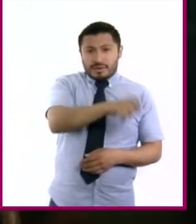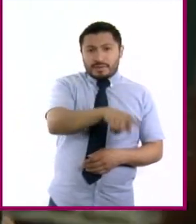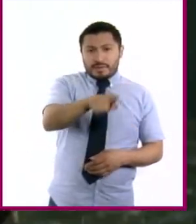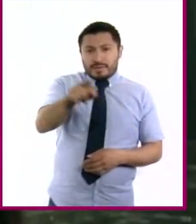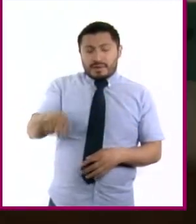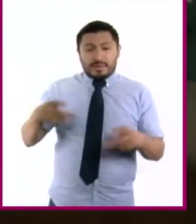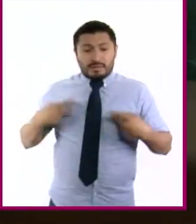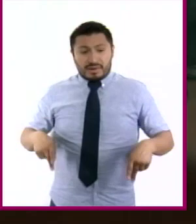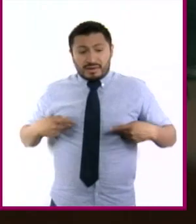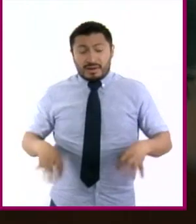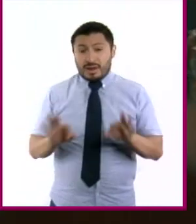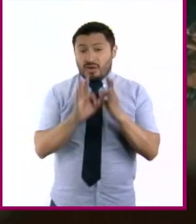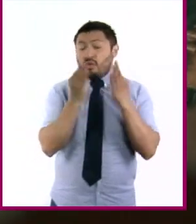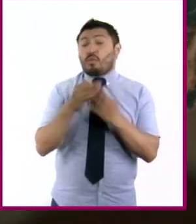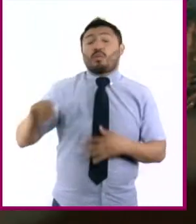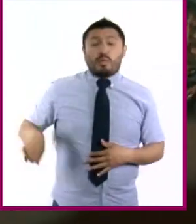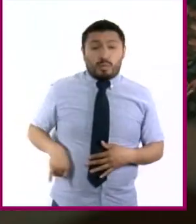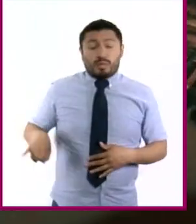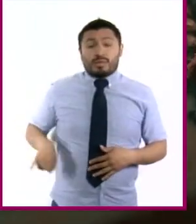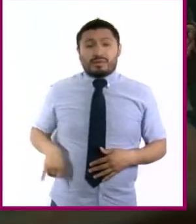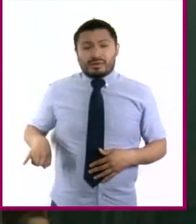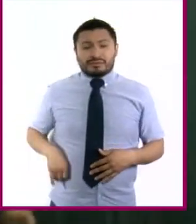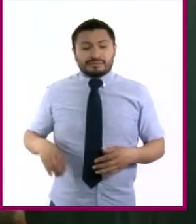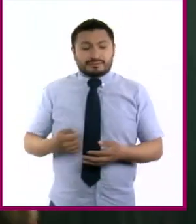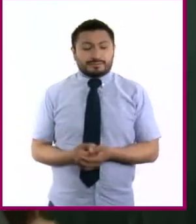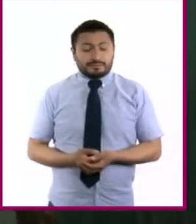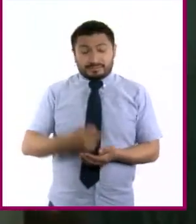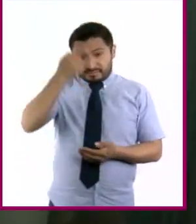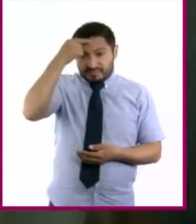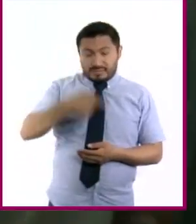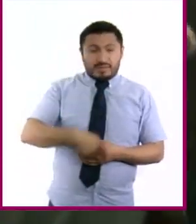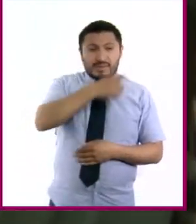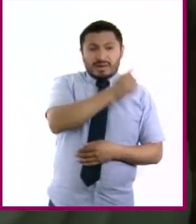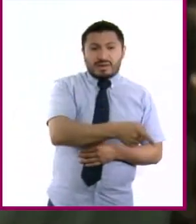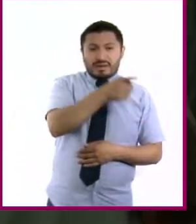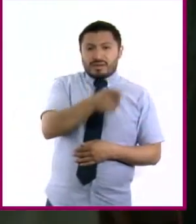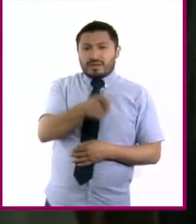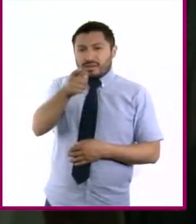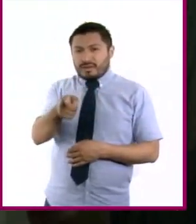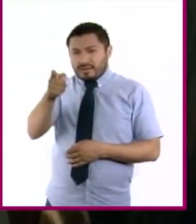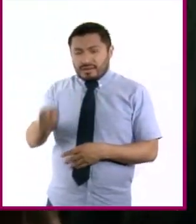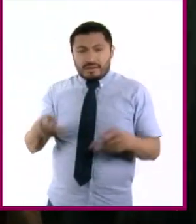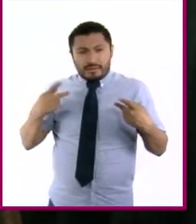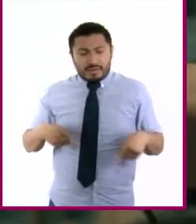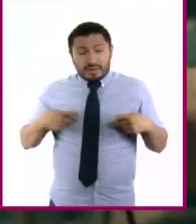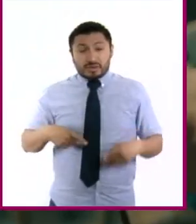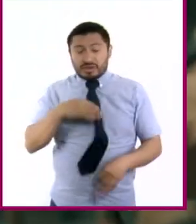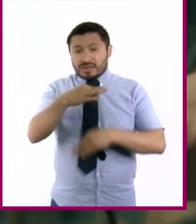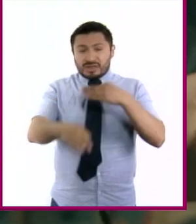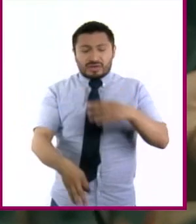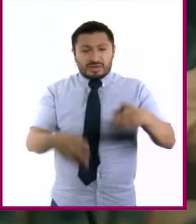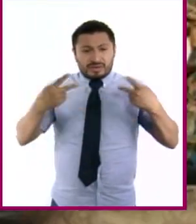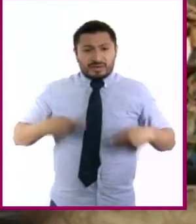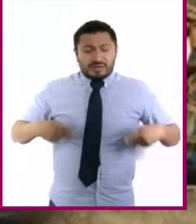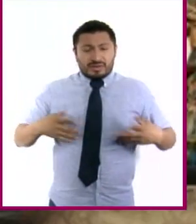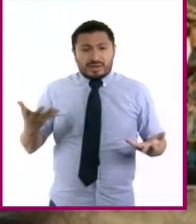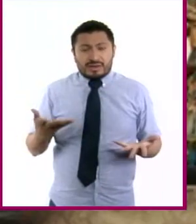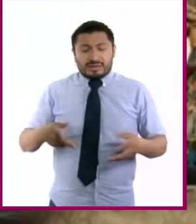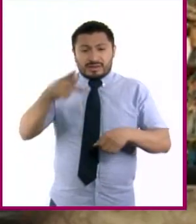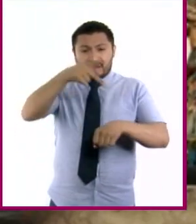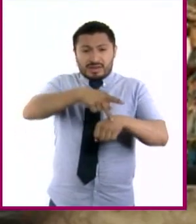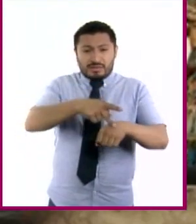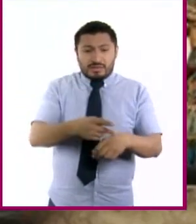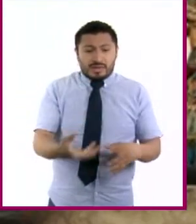muy interesante. Para contar a la gente, hizo que cada persona colocara una piedra en